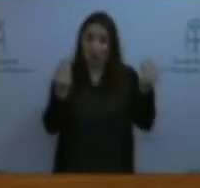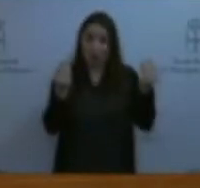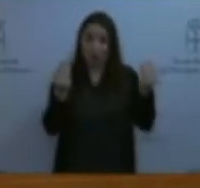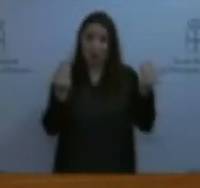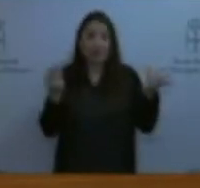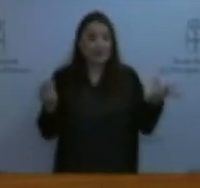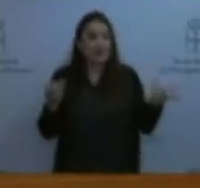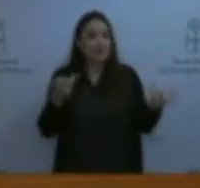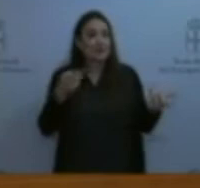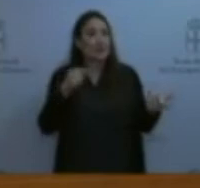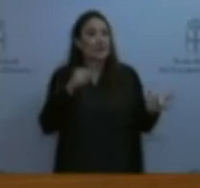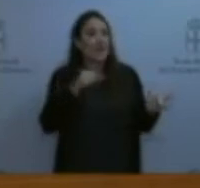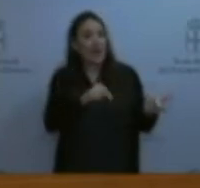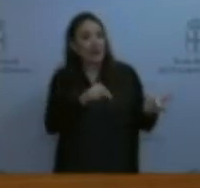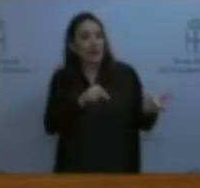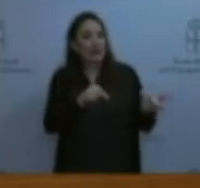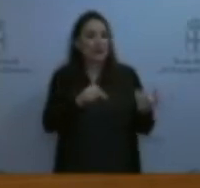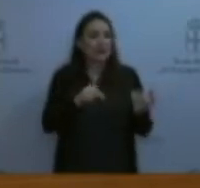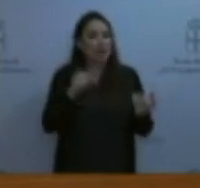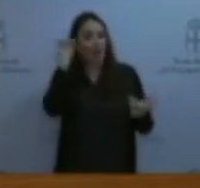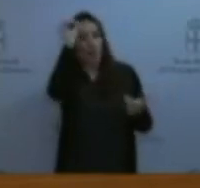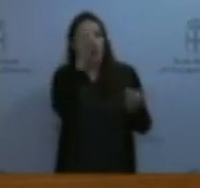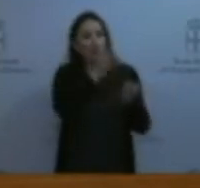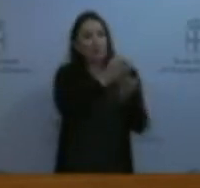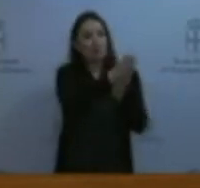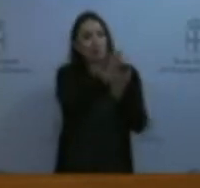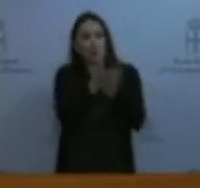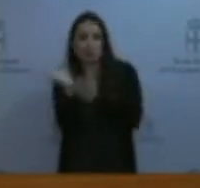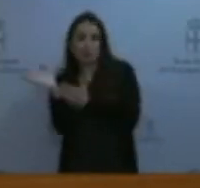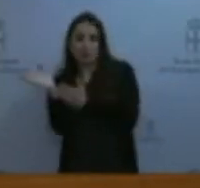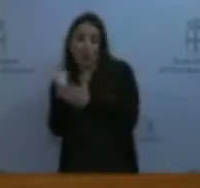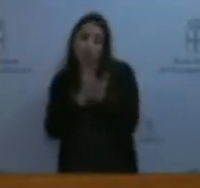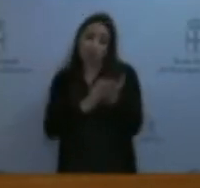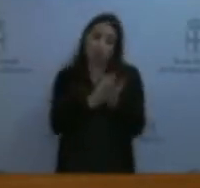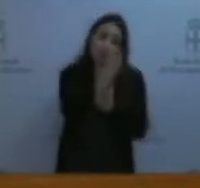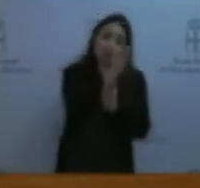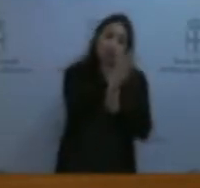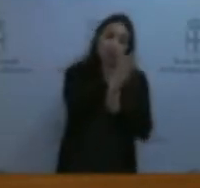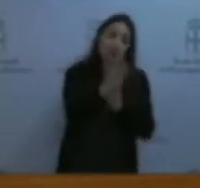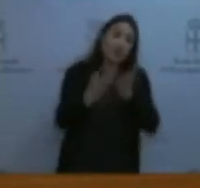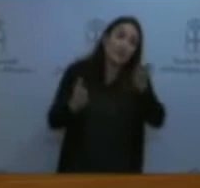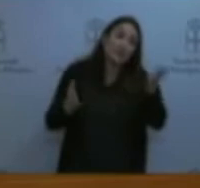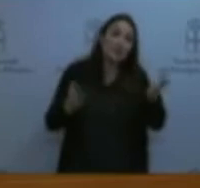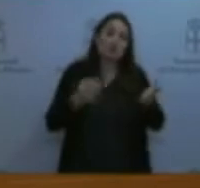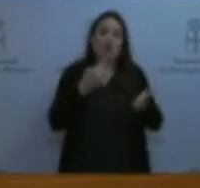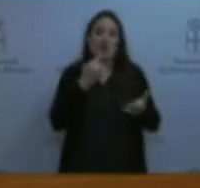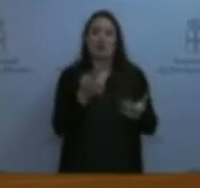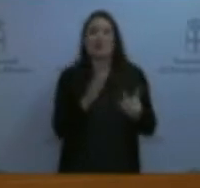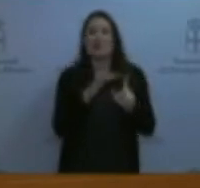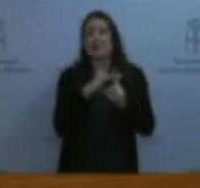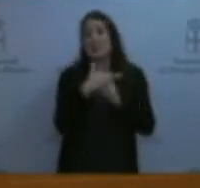Pues ahí hay diferentes vertientes. Por un lado, podemos hablar de la situación en la que